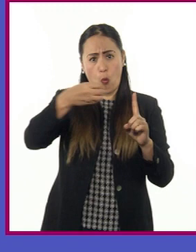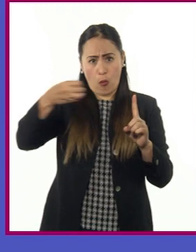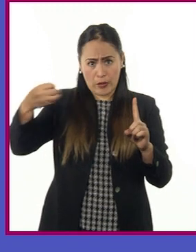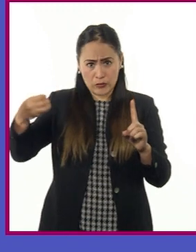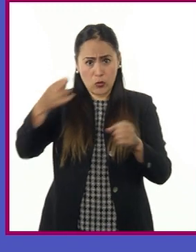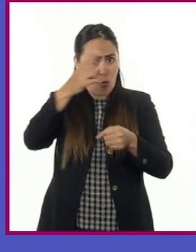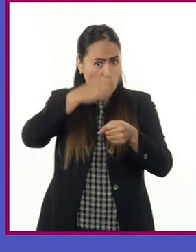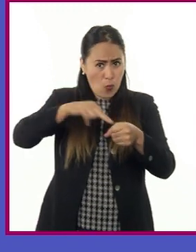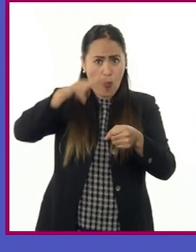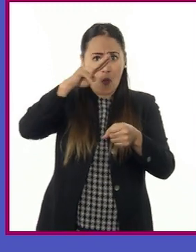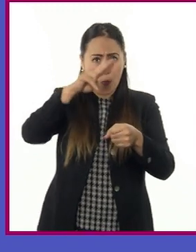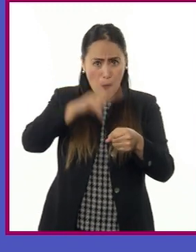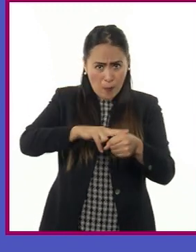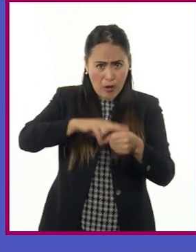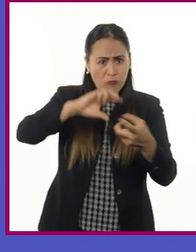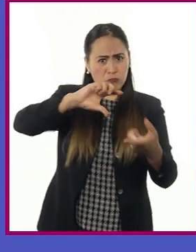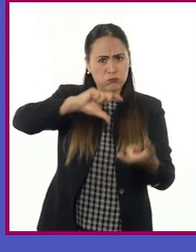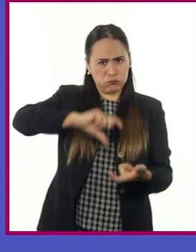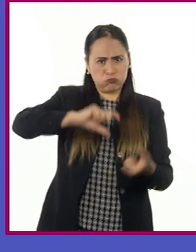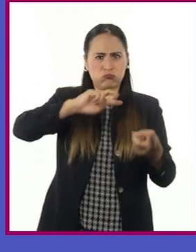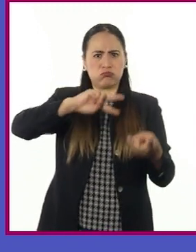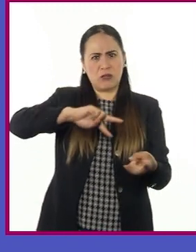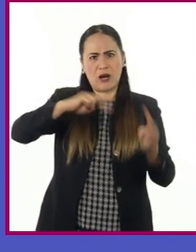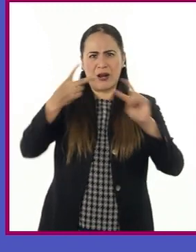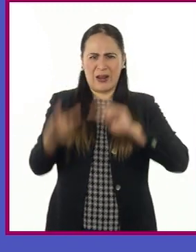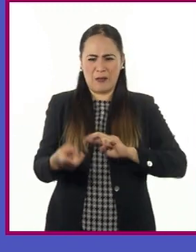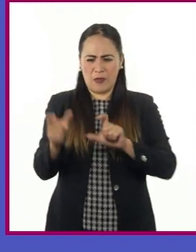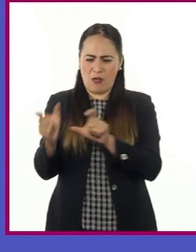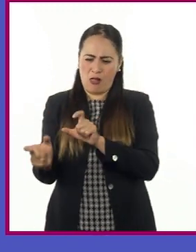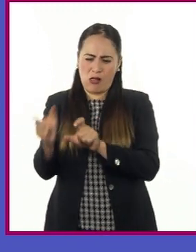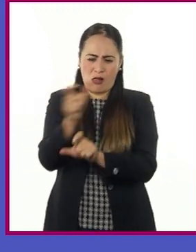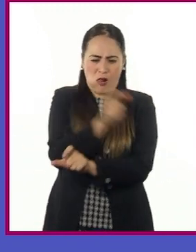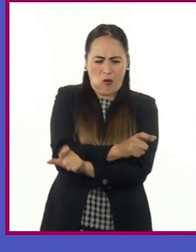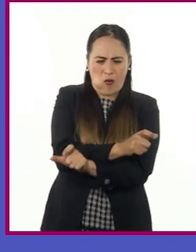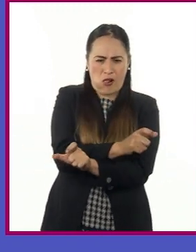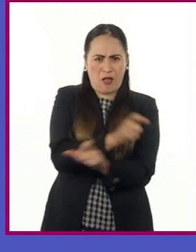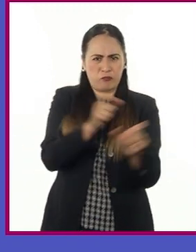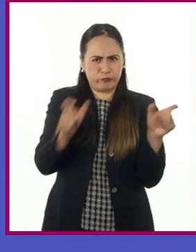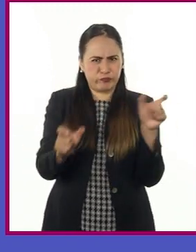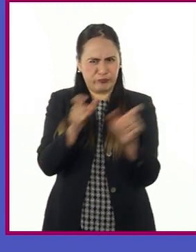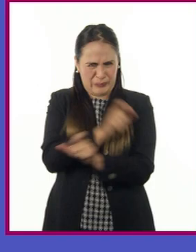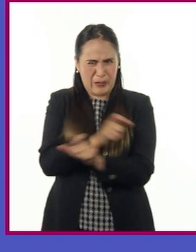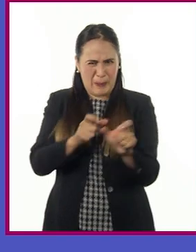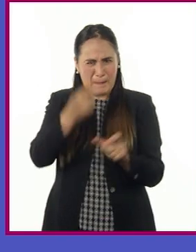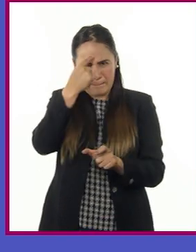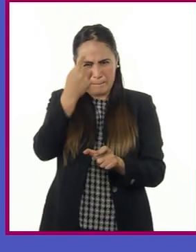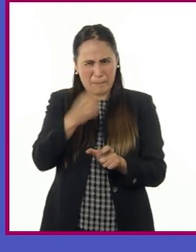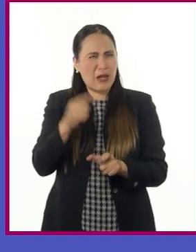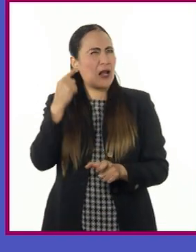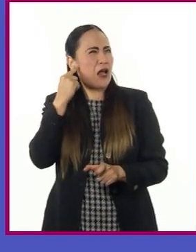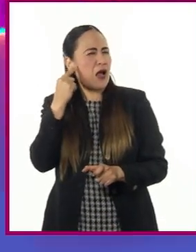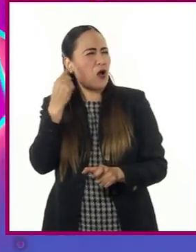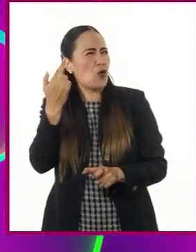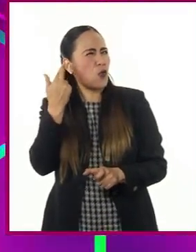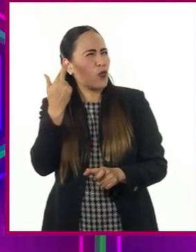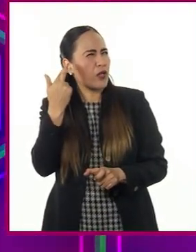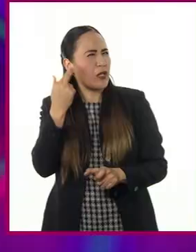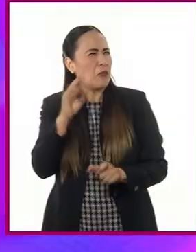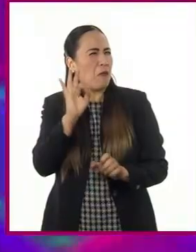de las oraciones, muchas veces con el propósito de aprovechar la cualidad sonora de las